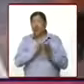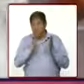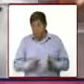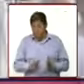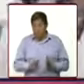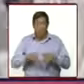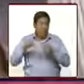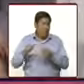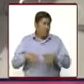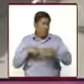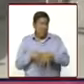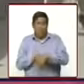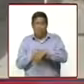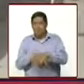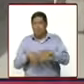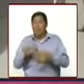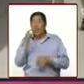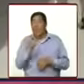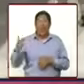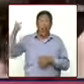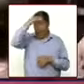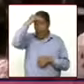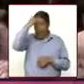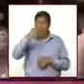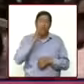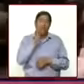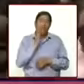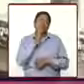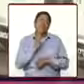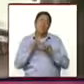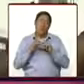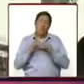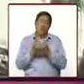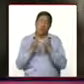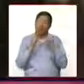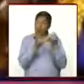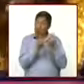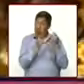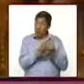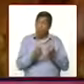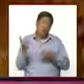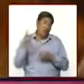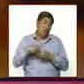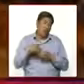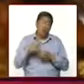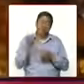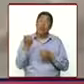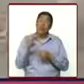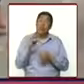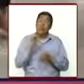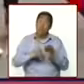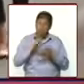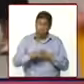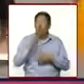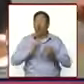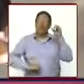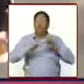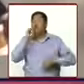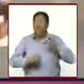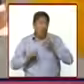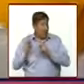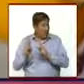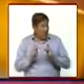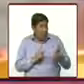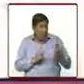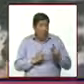para la gran entrada universitaria. En el Alto se celebra aniversarios de fraternidades que participan en la festividad 16 de julio. Oruro se prepara